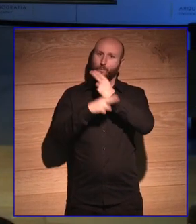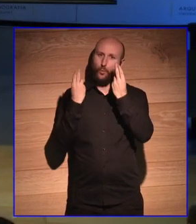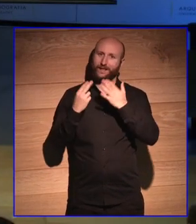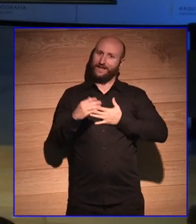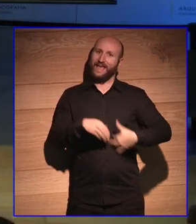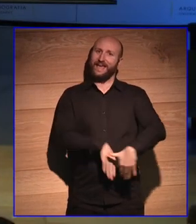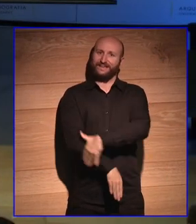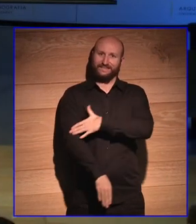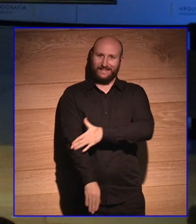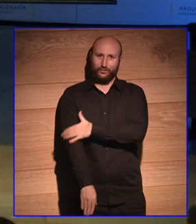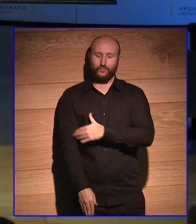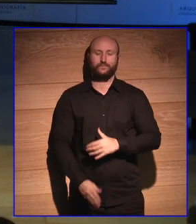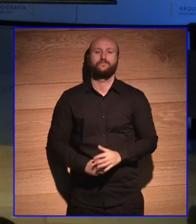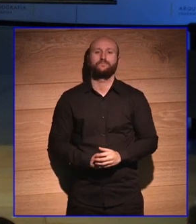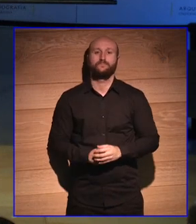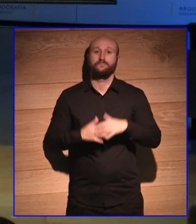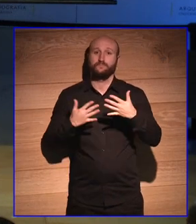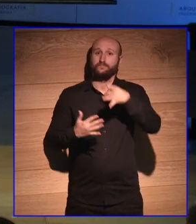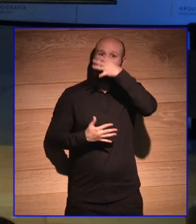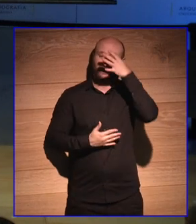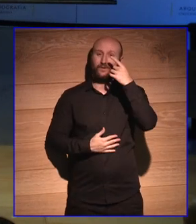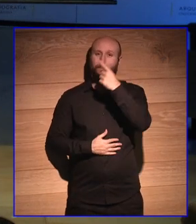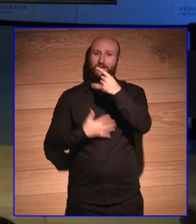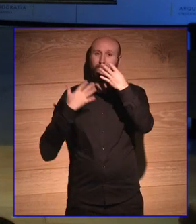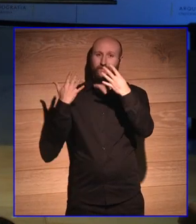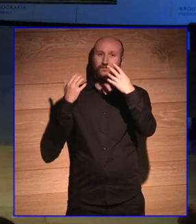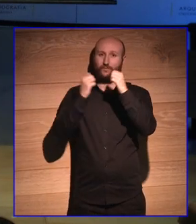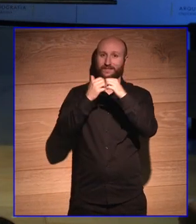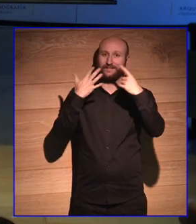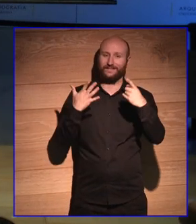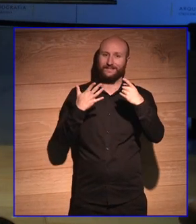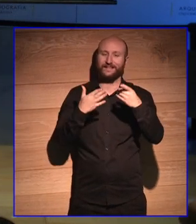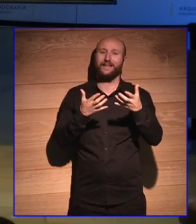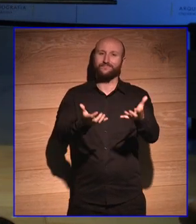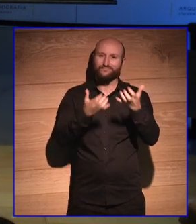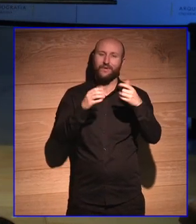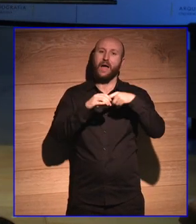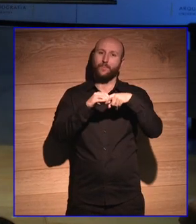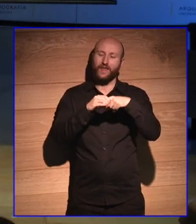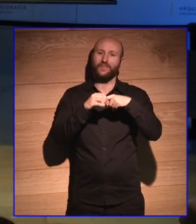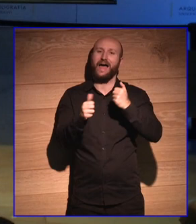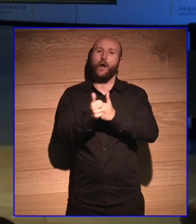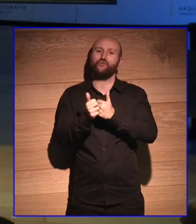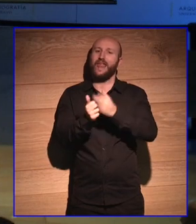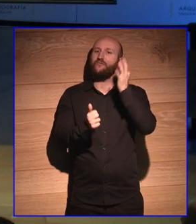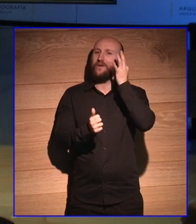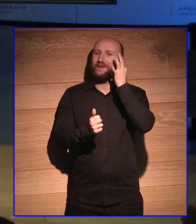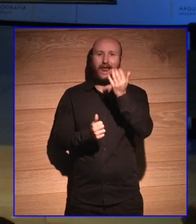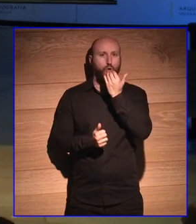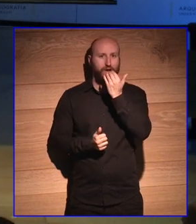de este modo en el verano de 1926 maría de pablos ganó una plaza de auxiliar femenina de correos